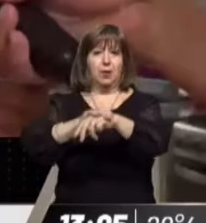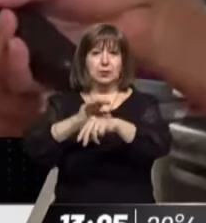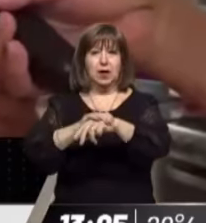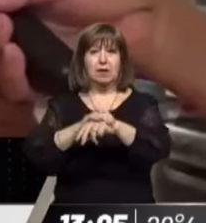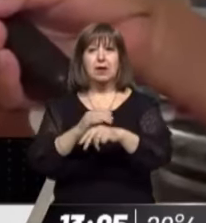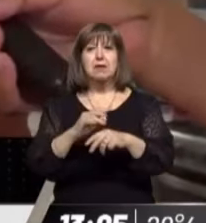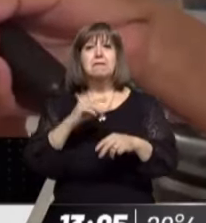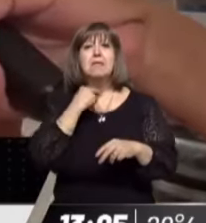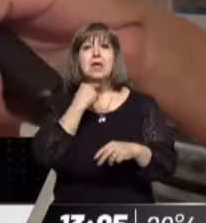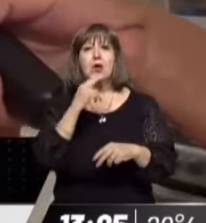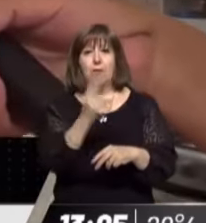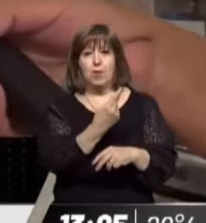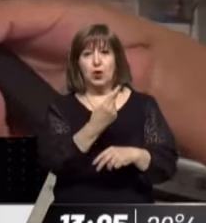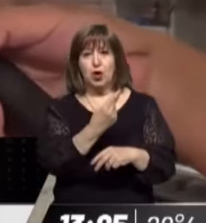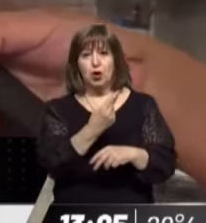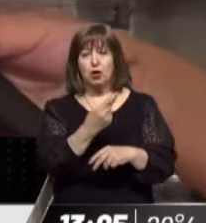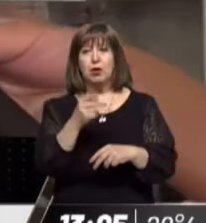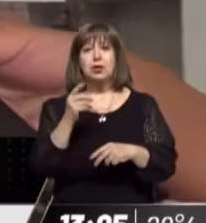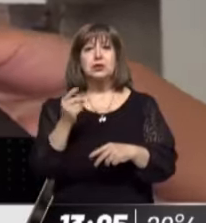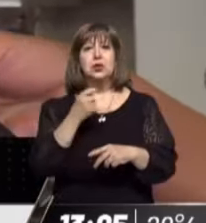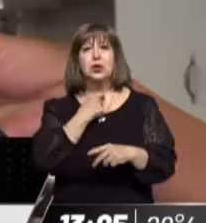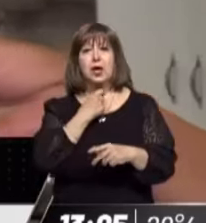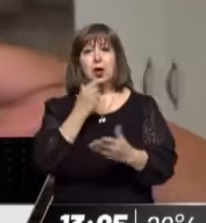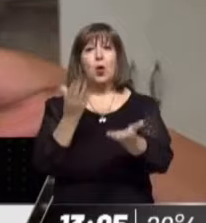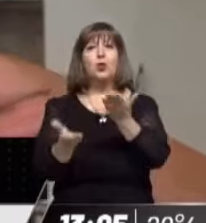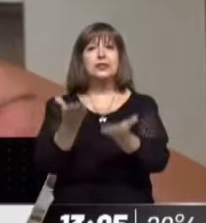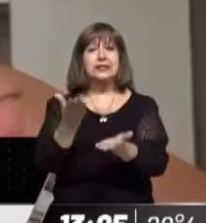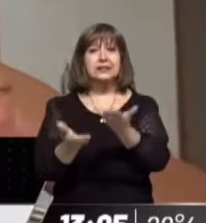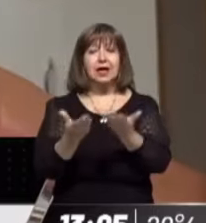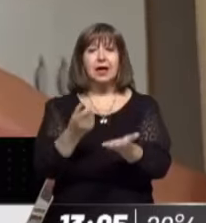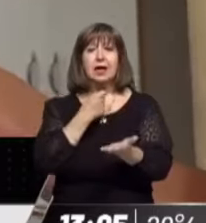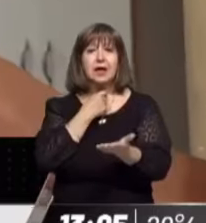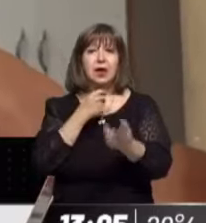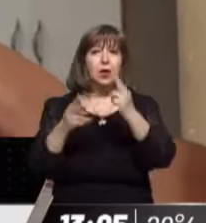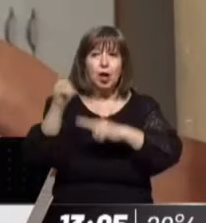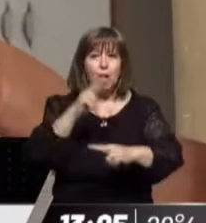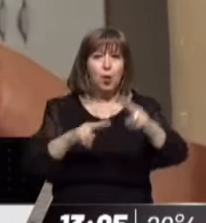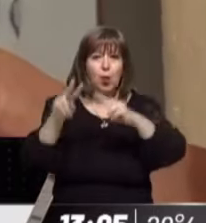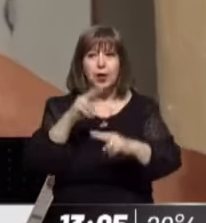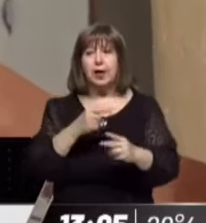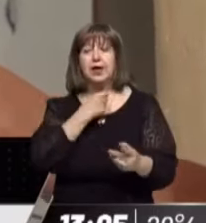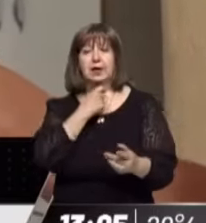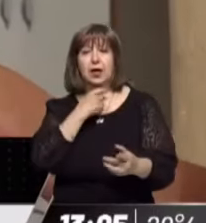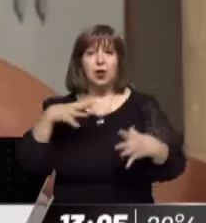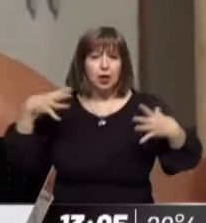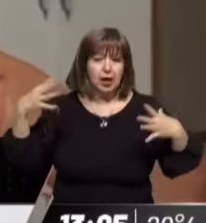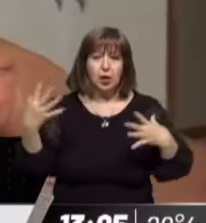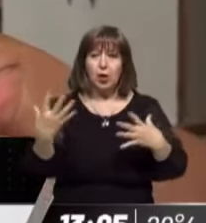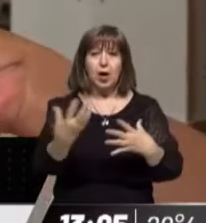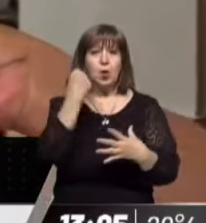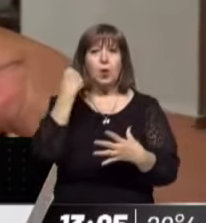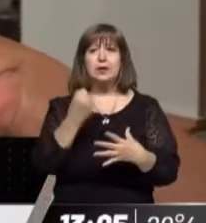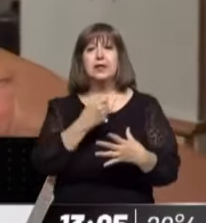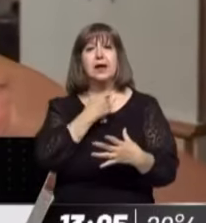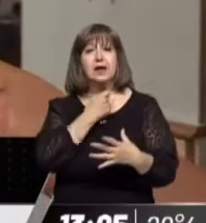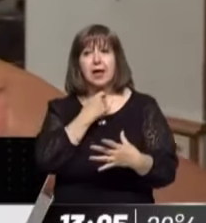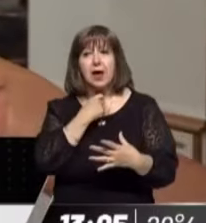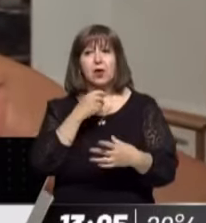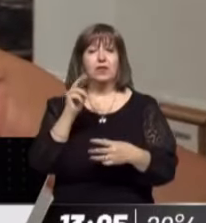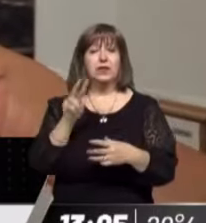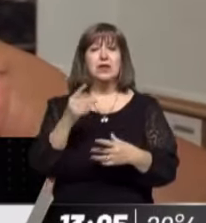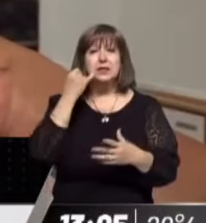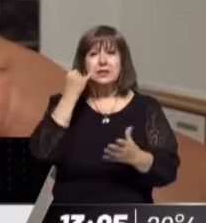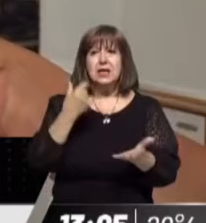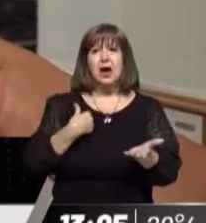pasado y que han quedado archivado que s yo ahora Nosotros hemos pasado muchas